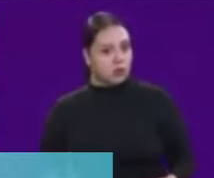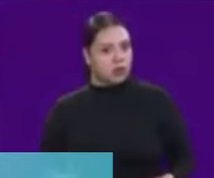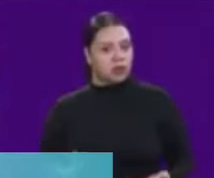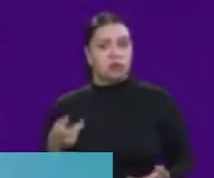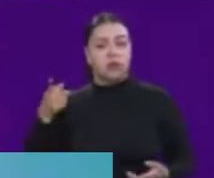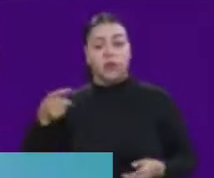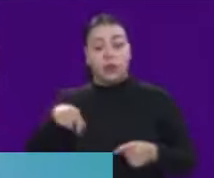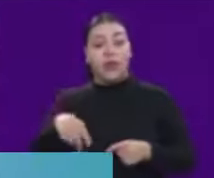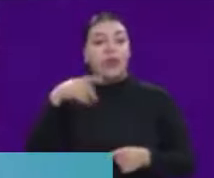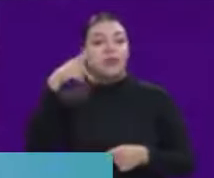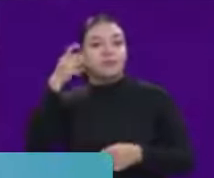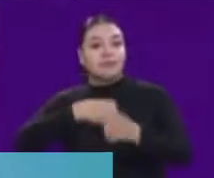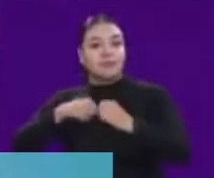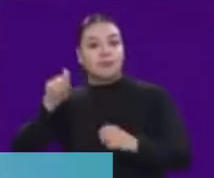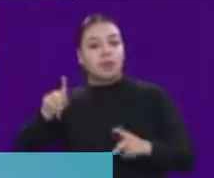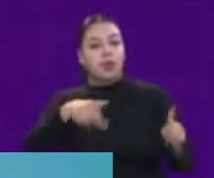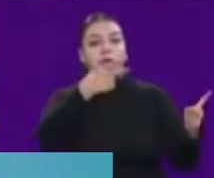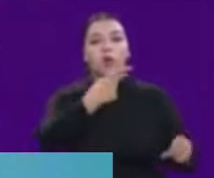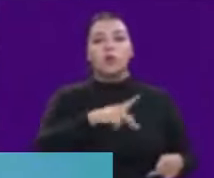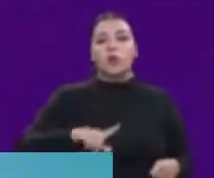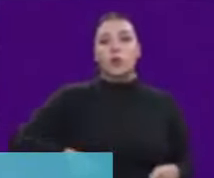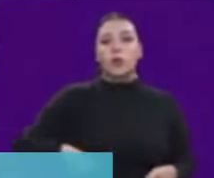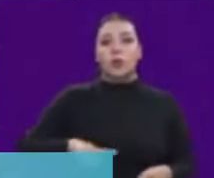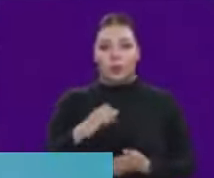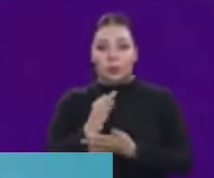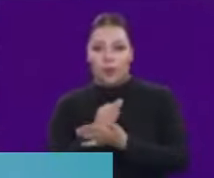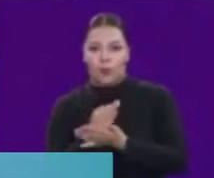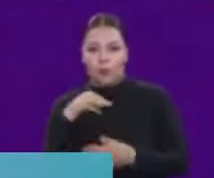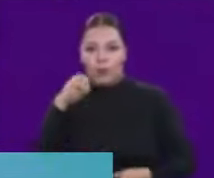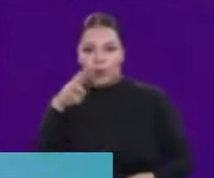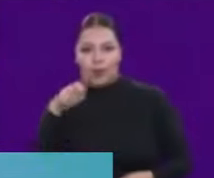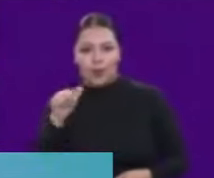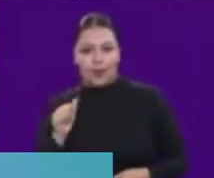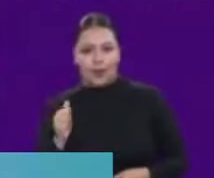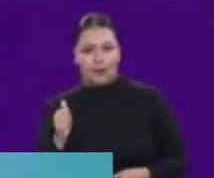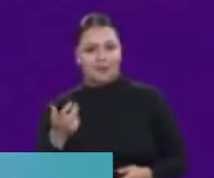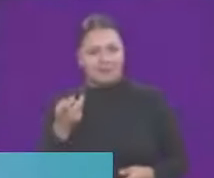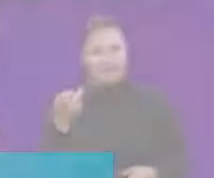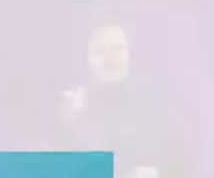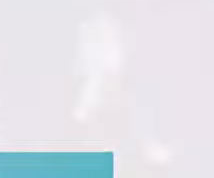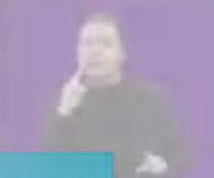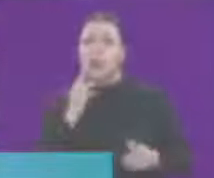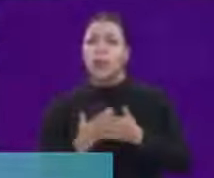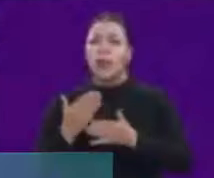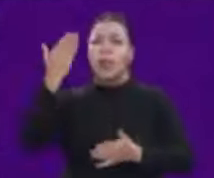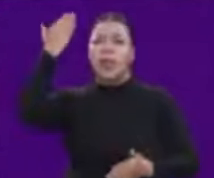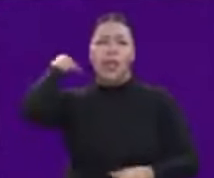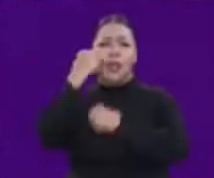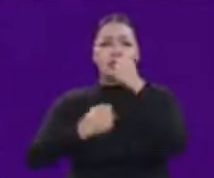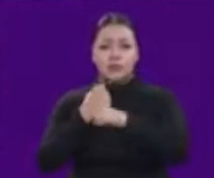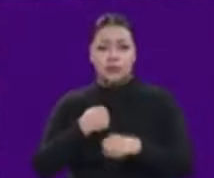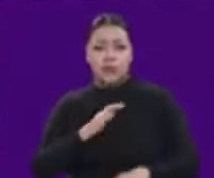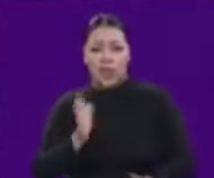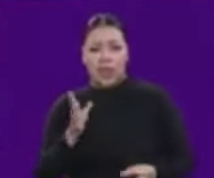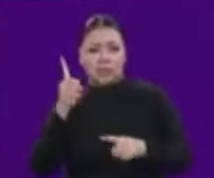a gobiernos de Morena? Eso es un delito, por lo cual pues tienes que responder. Sabemos que el candidato del